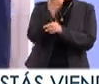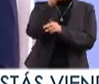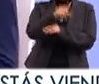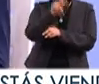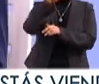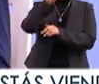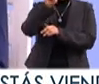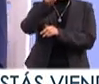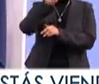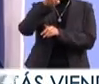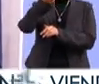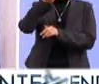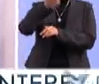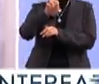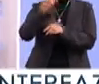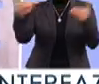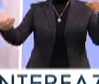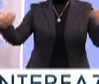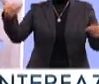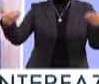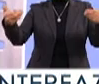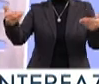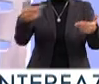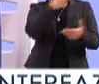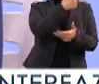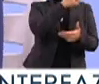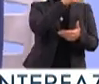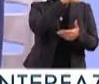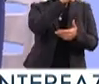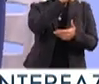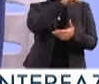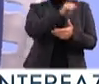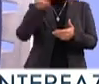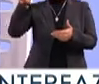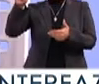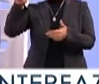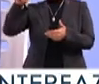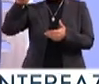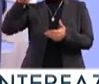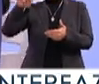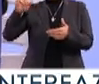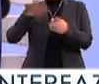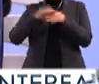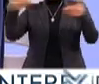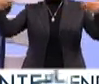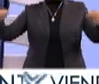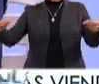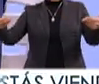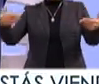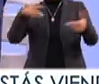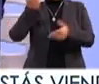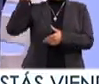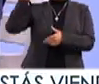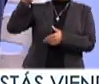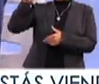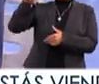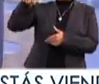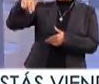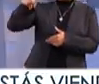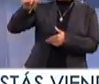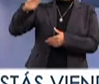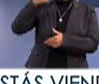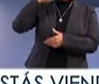de patente entonces comparamos genéricos con medicamentos de patente pero bueno los de patente son